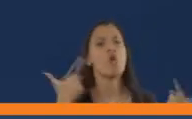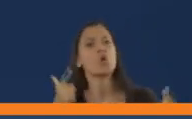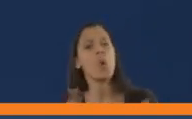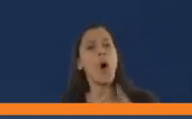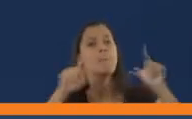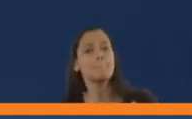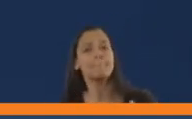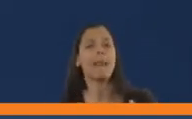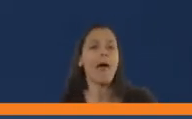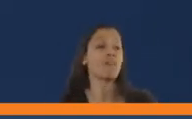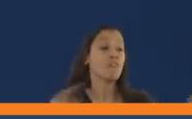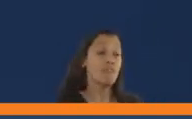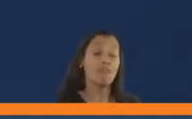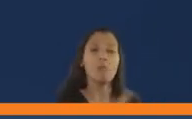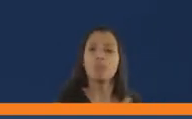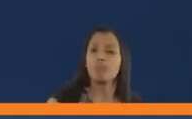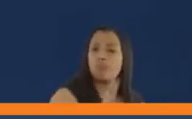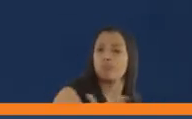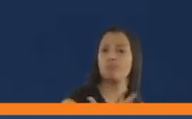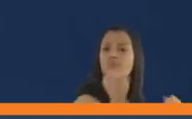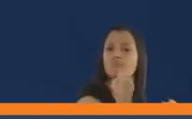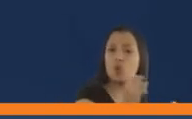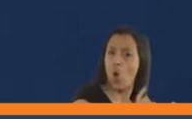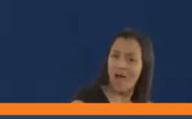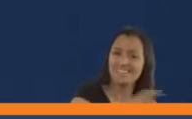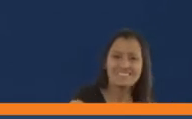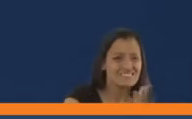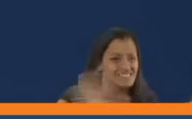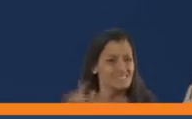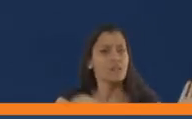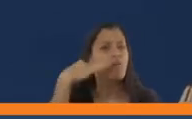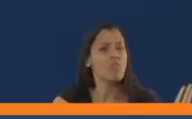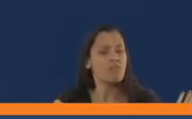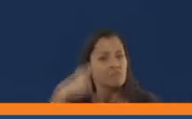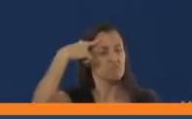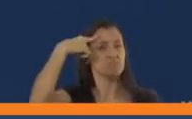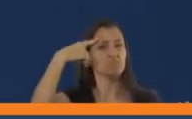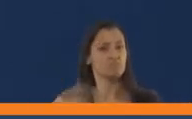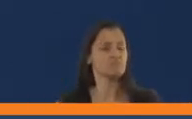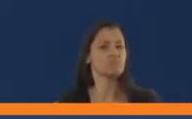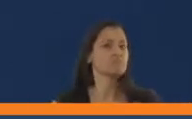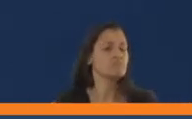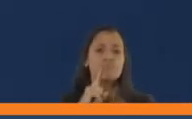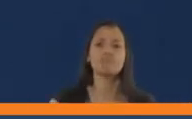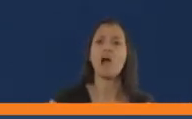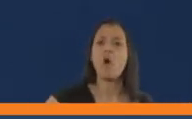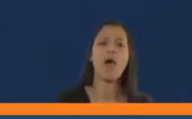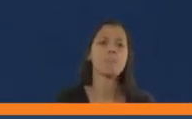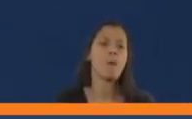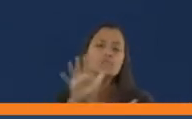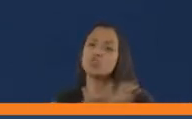derrame de riqueza que haya funcionado ya es hora de que tomemos nota y actuemos en consecuencia